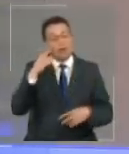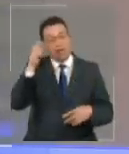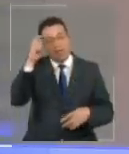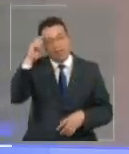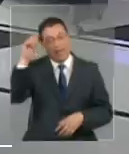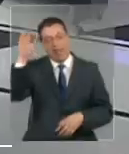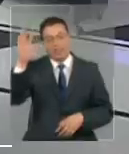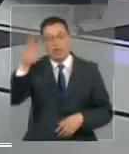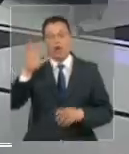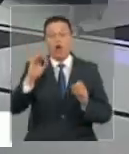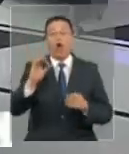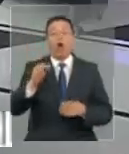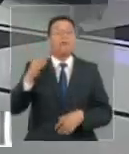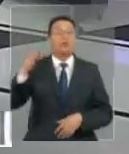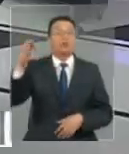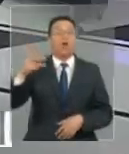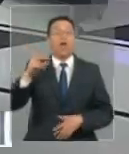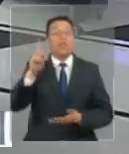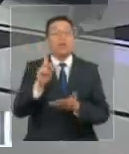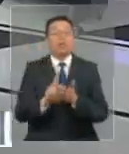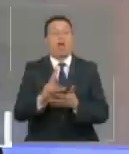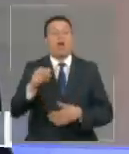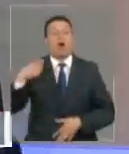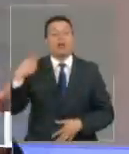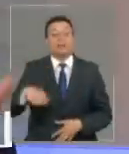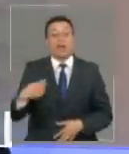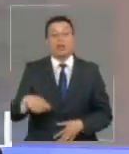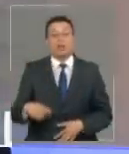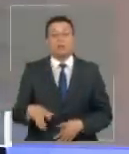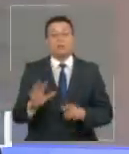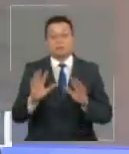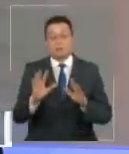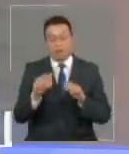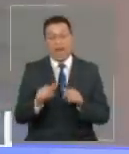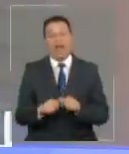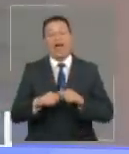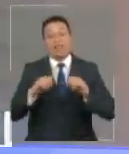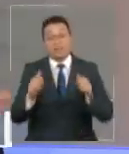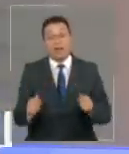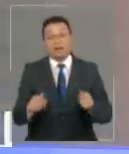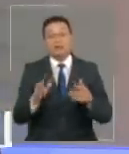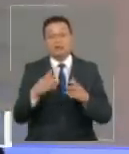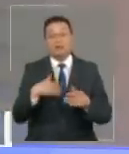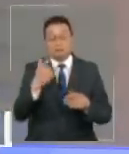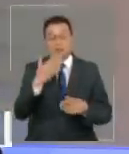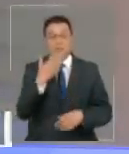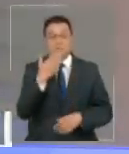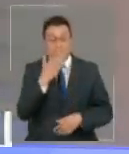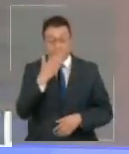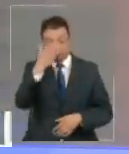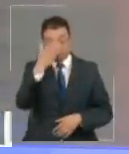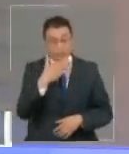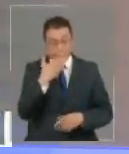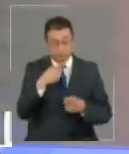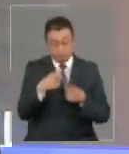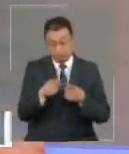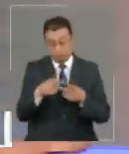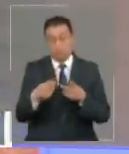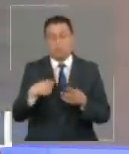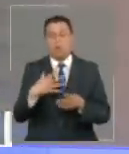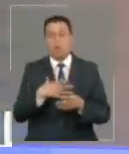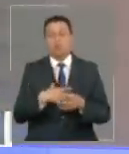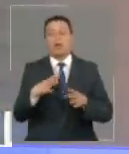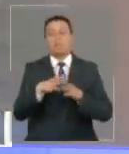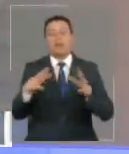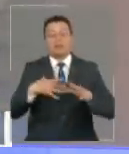¿Por qué quiere ser diputado o senador después? No, la verdad que a mí, yo además dentro de mi expertise me gusta mucho